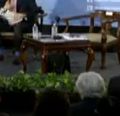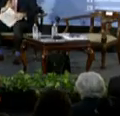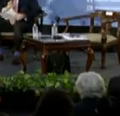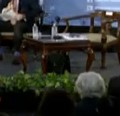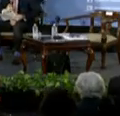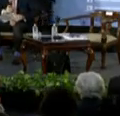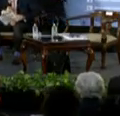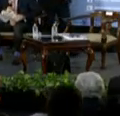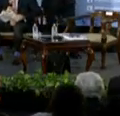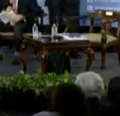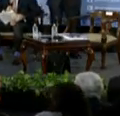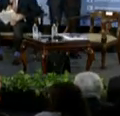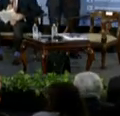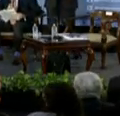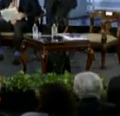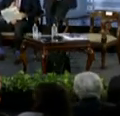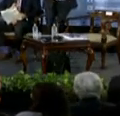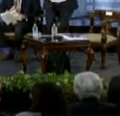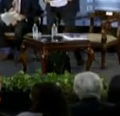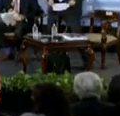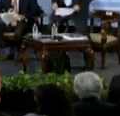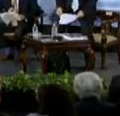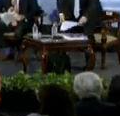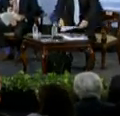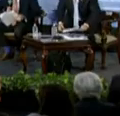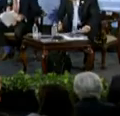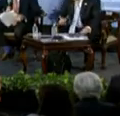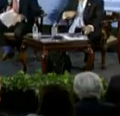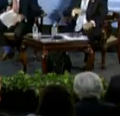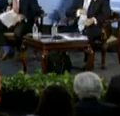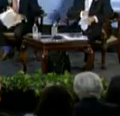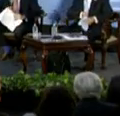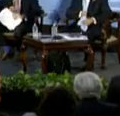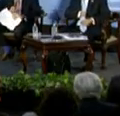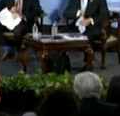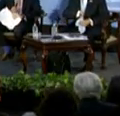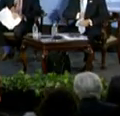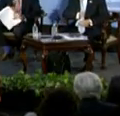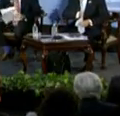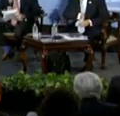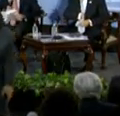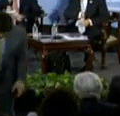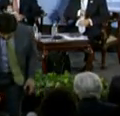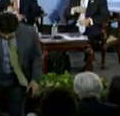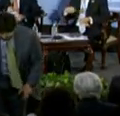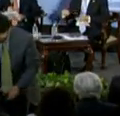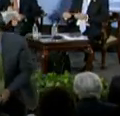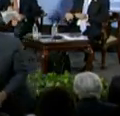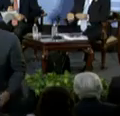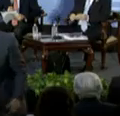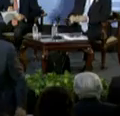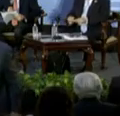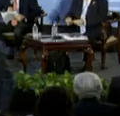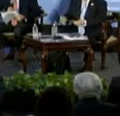Muchas gracias, embajador. Vamos a regresar rápidamente, nos quedan 10, 15